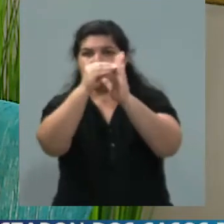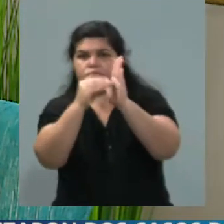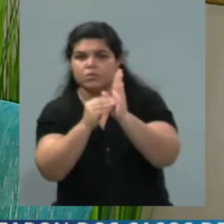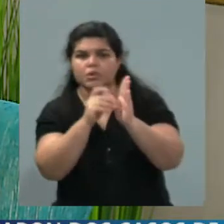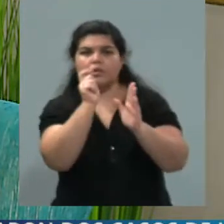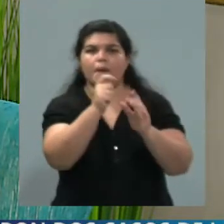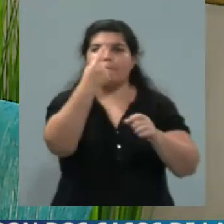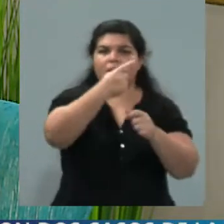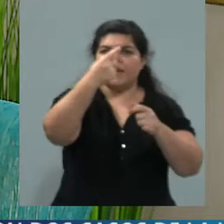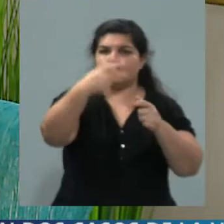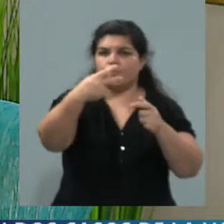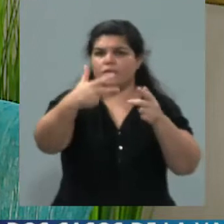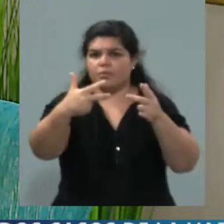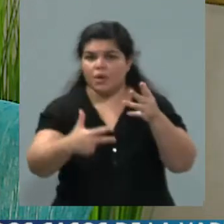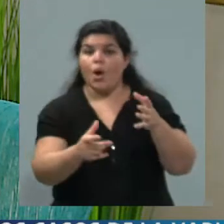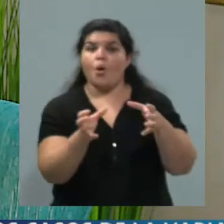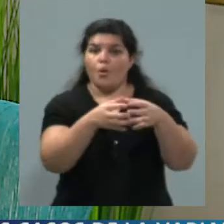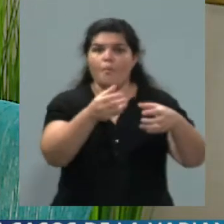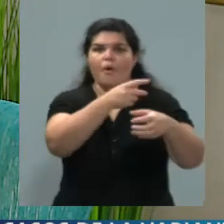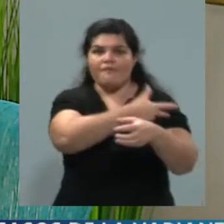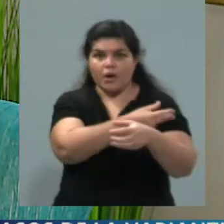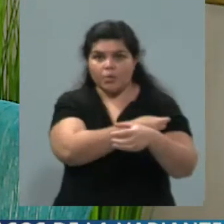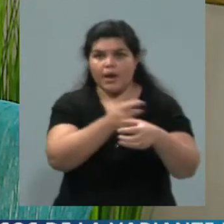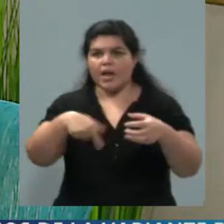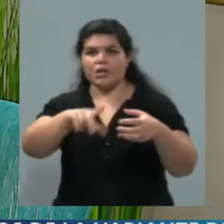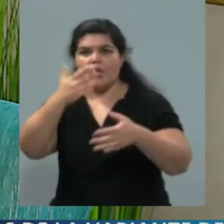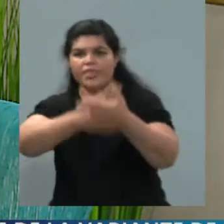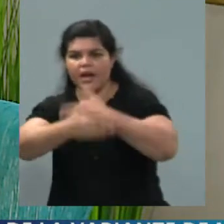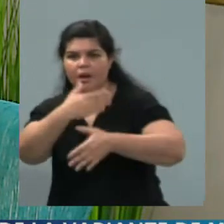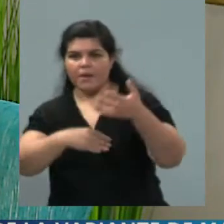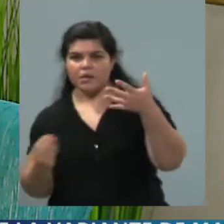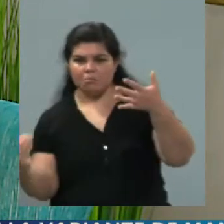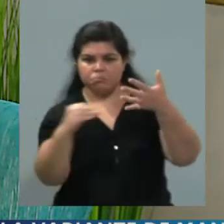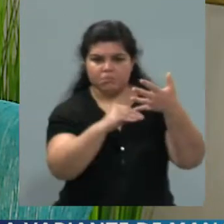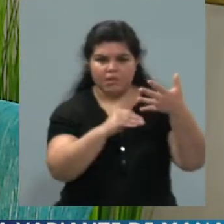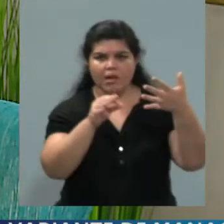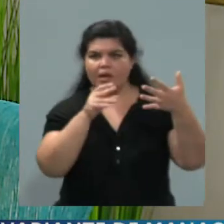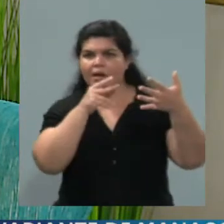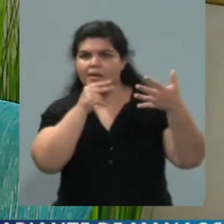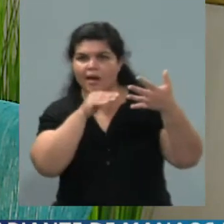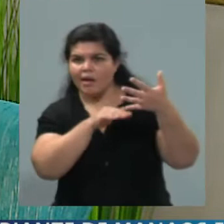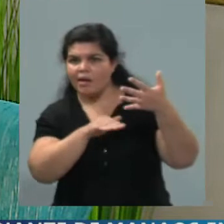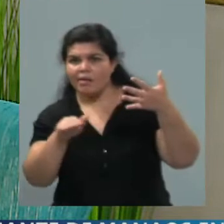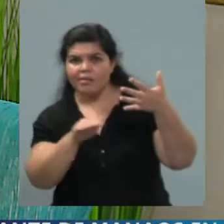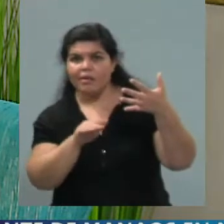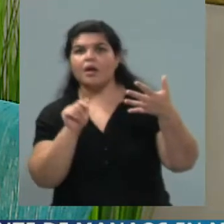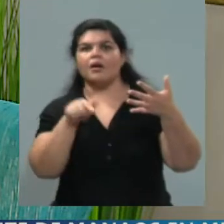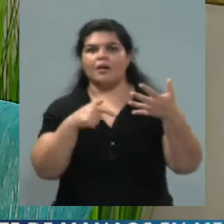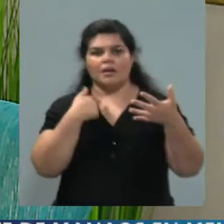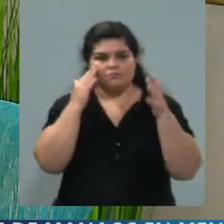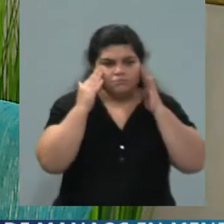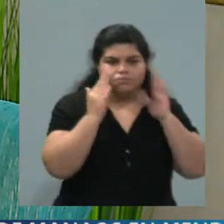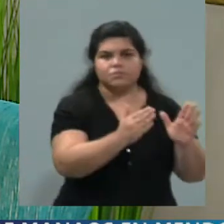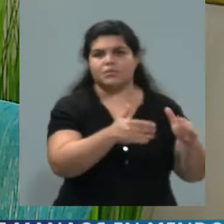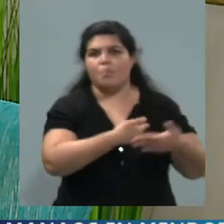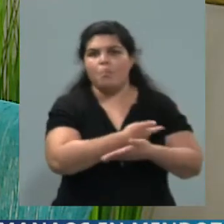dicen básicamente el colectivo de las personas con discapacidad está invisibilizado, ¿no? Y en eso la